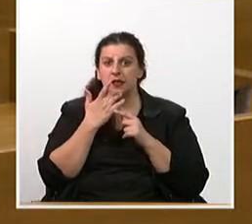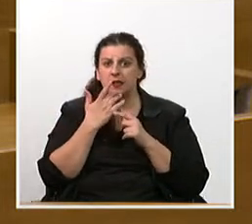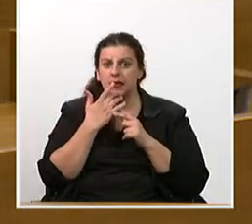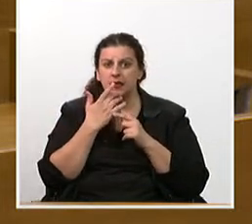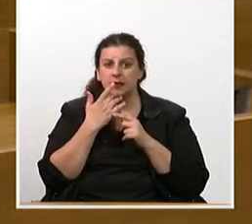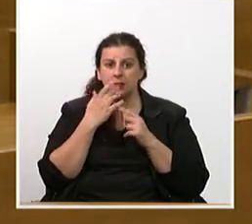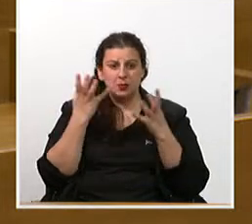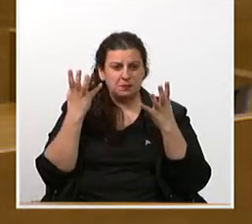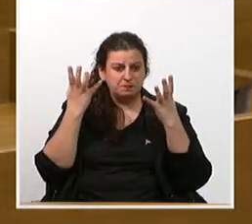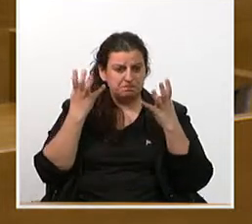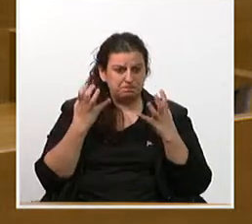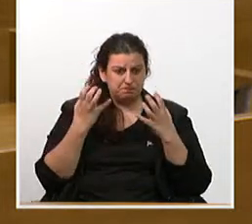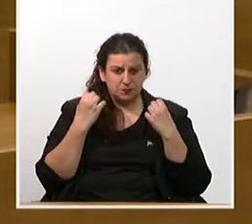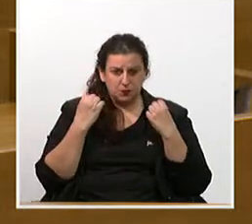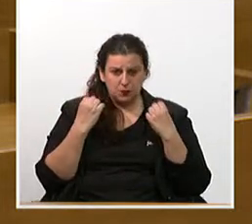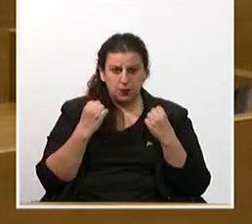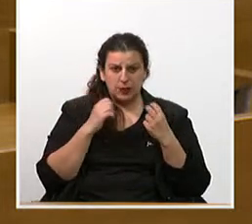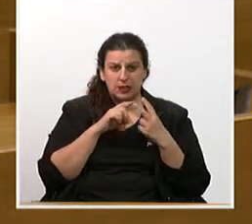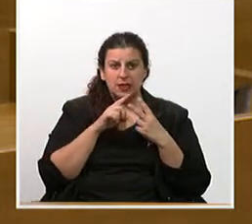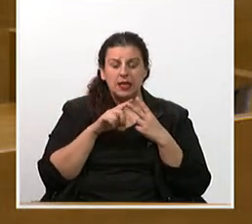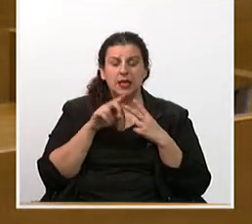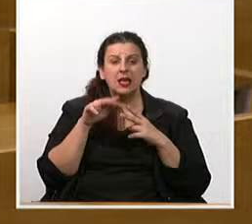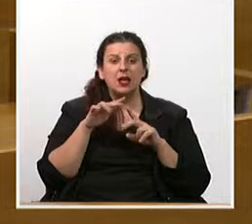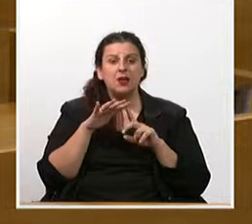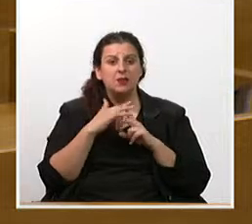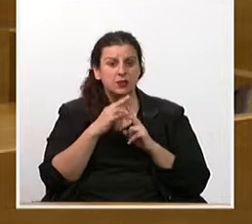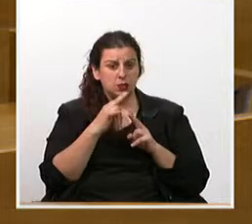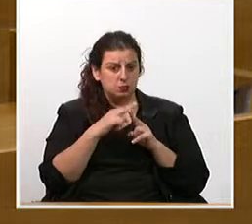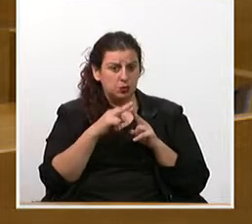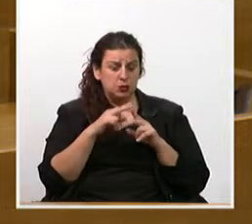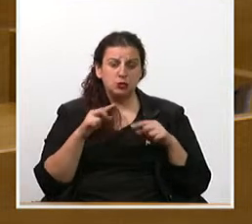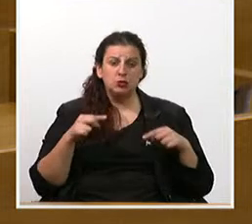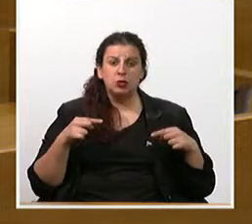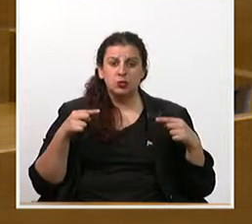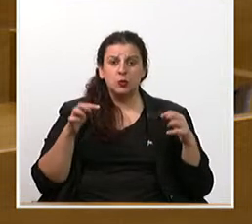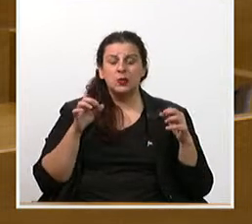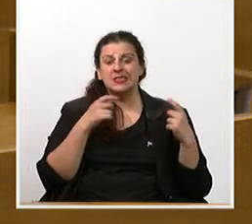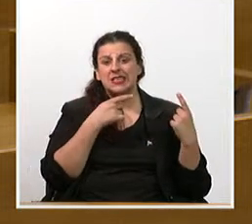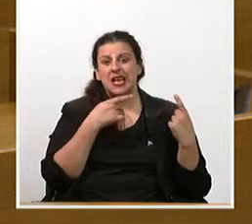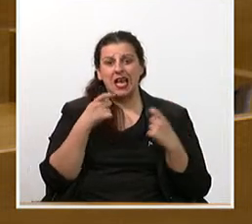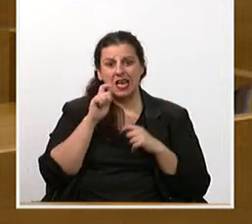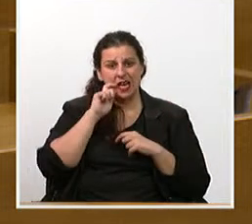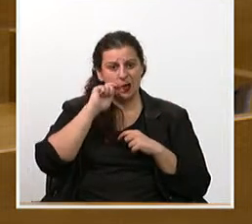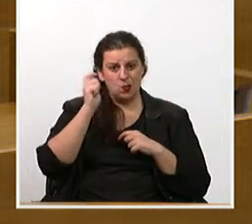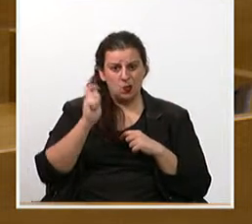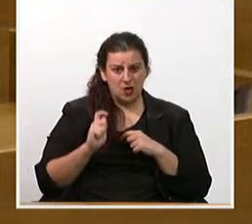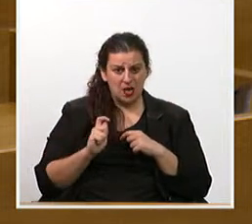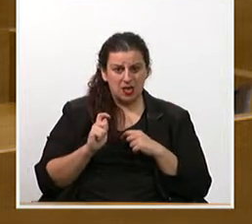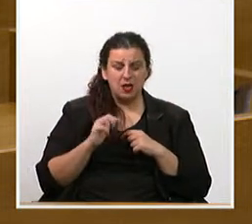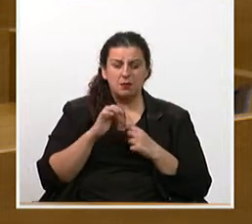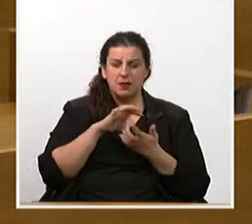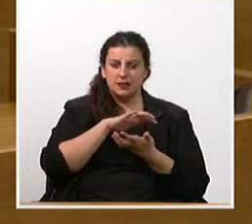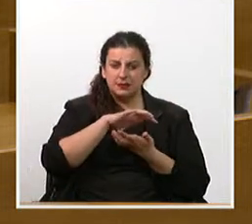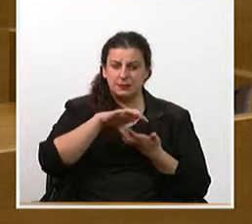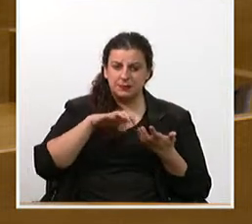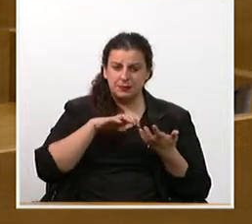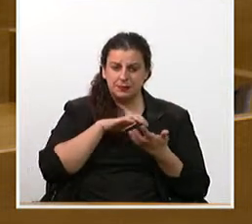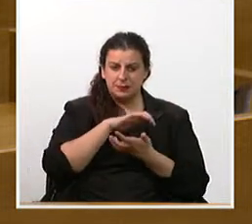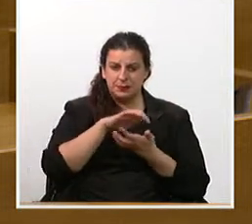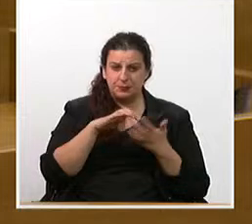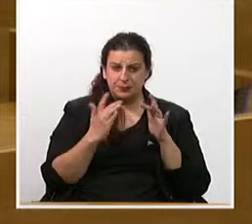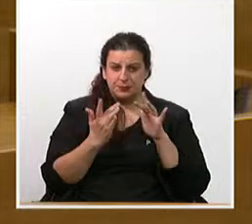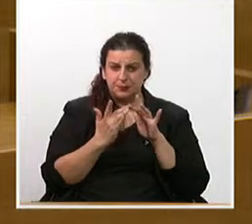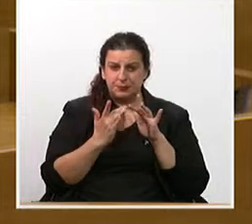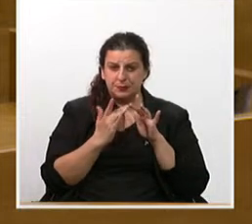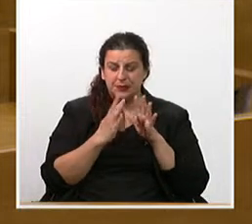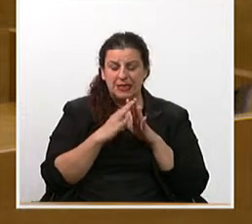sequía como factores políticos las consecuencias de la Guerra de Ucrania y la desastrosa interacción entre los